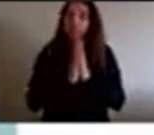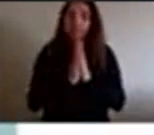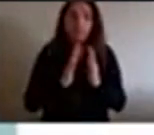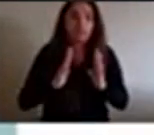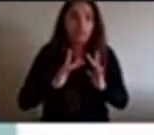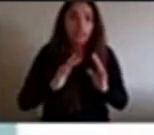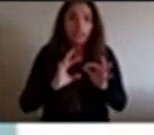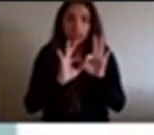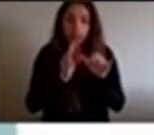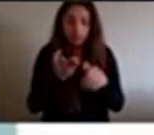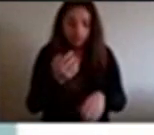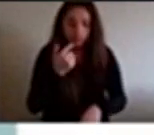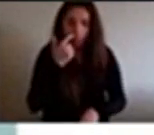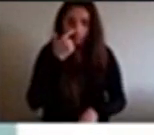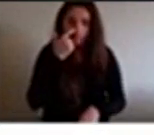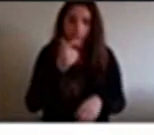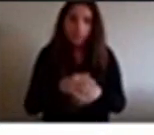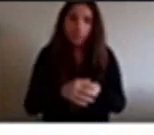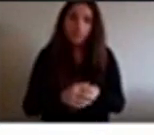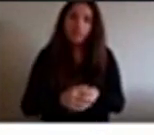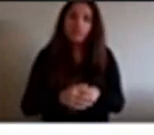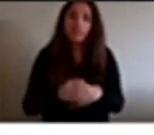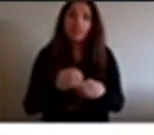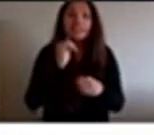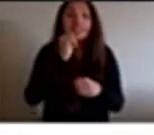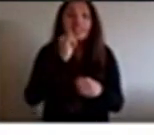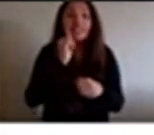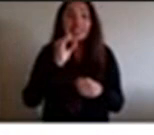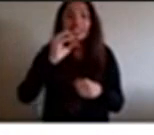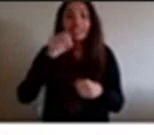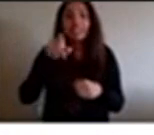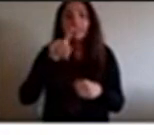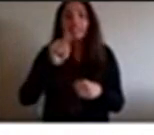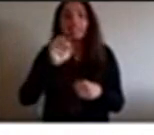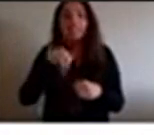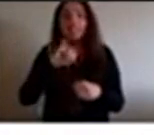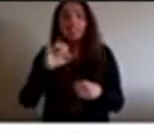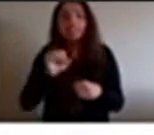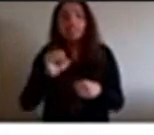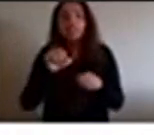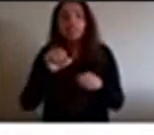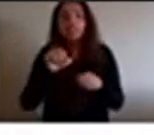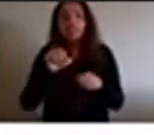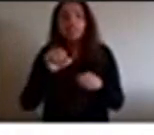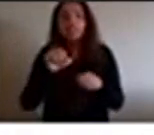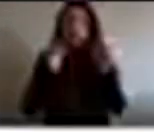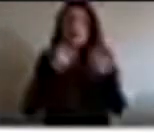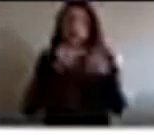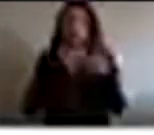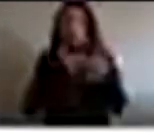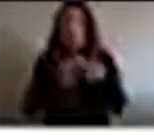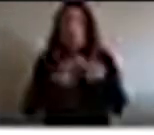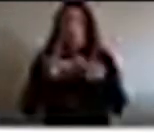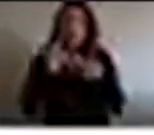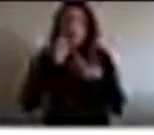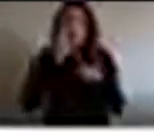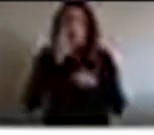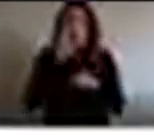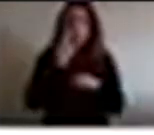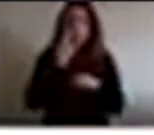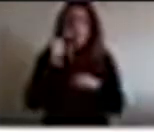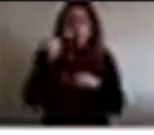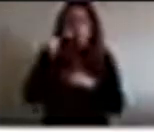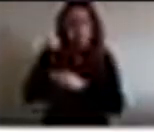gracias. Así es, Constanza. Bueno, justamente nuestro otro expositor es, bueno, Campo